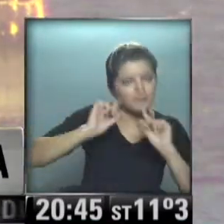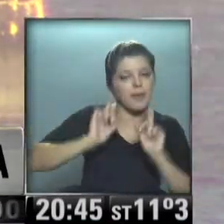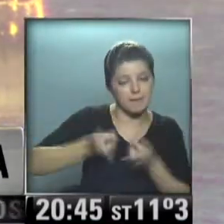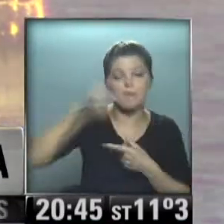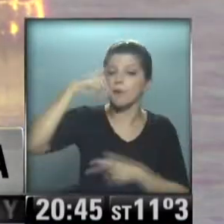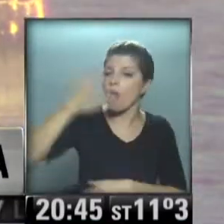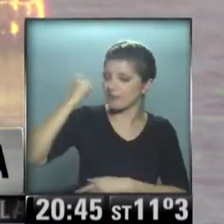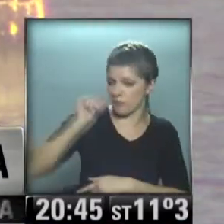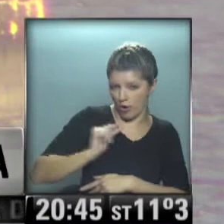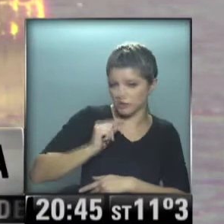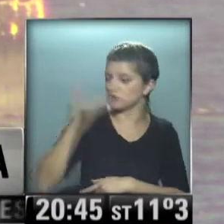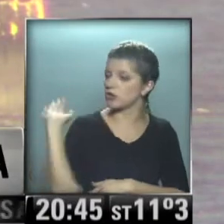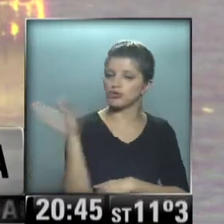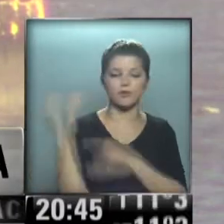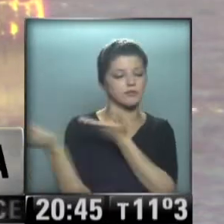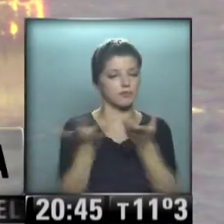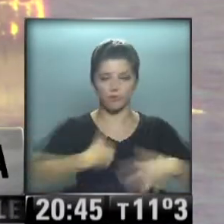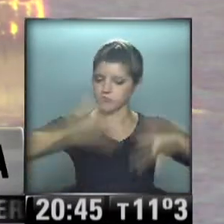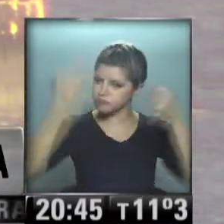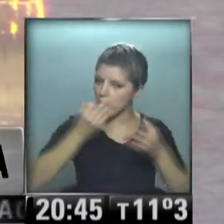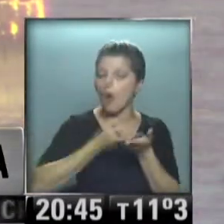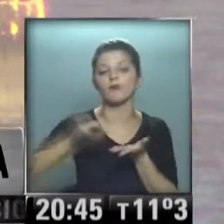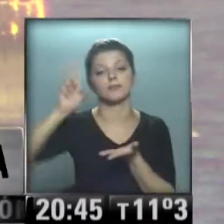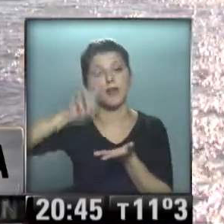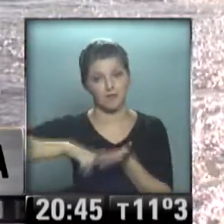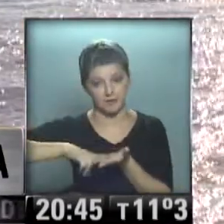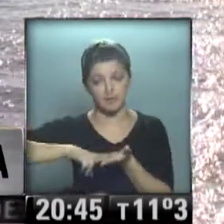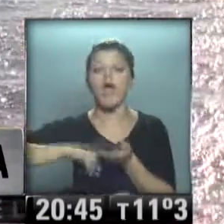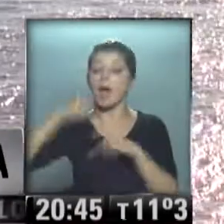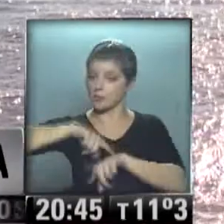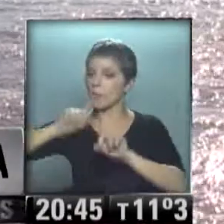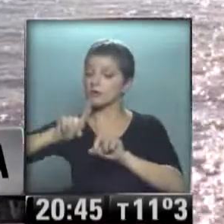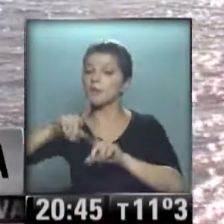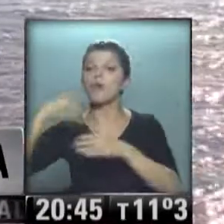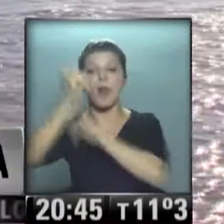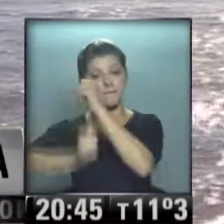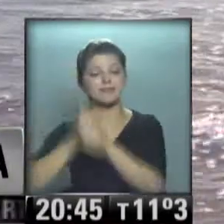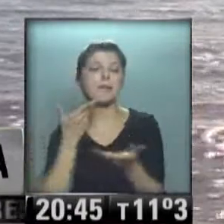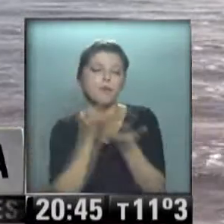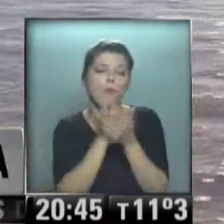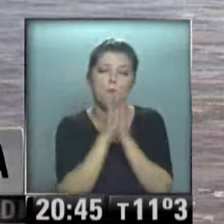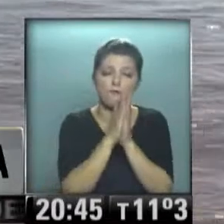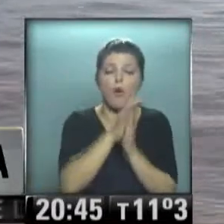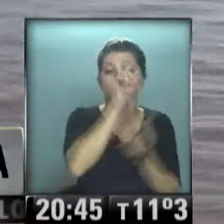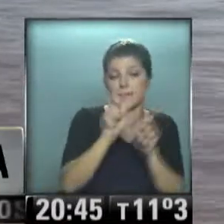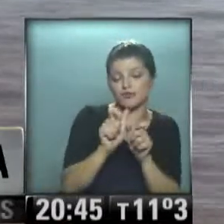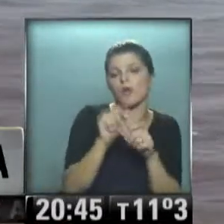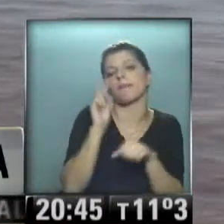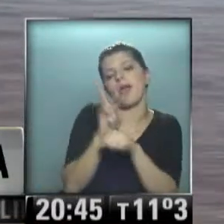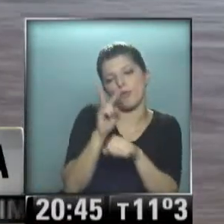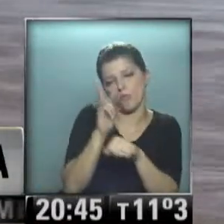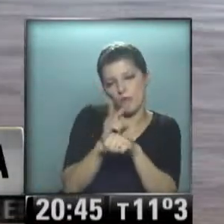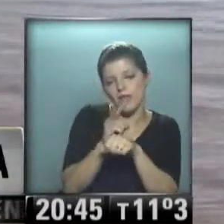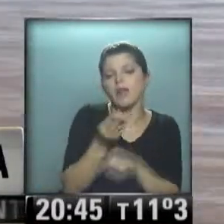En consecuencia, el servicio se recuperó. De todas maneras, AISA reiteró el pedido a los usuarios para que colaboren e